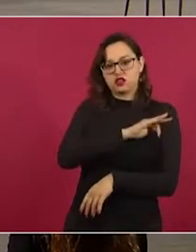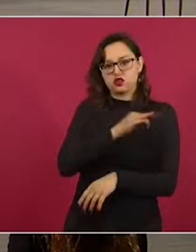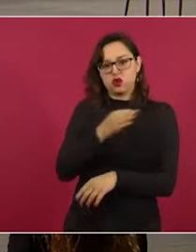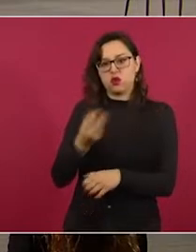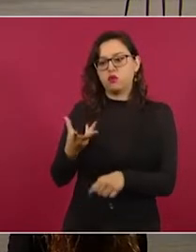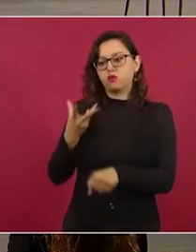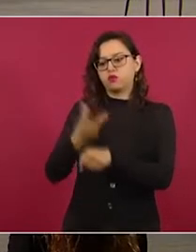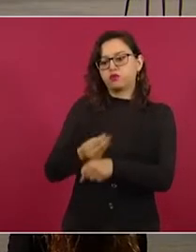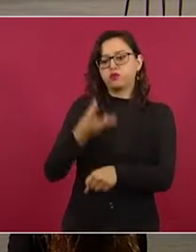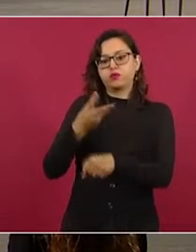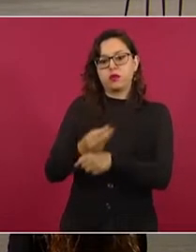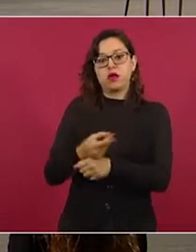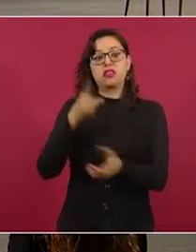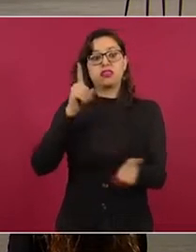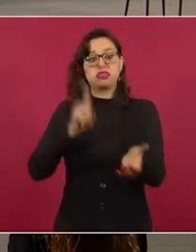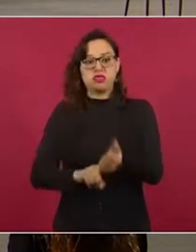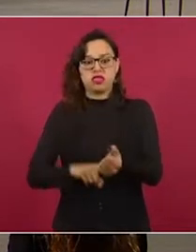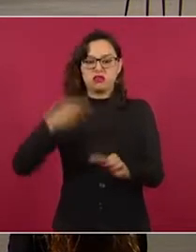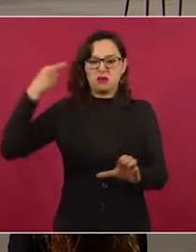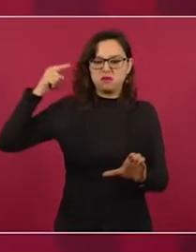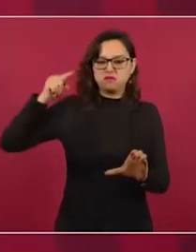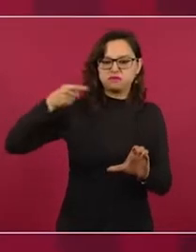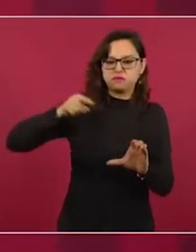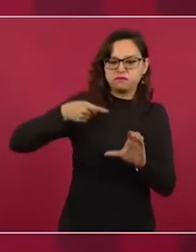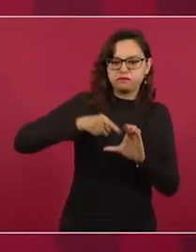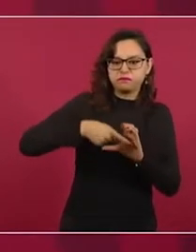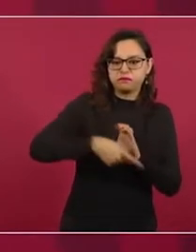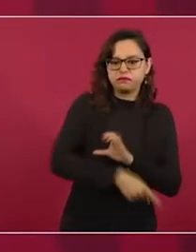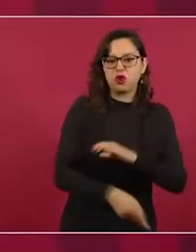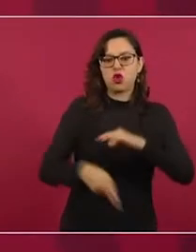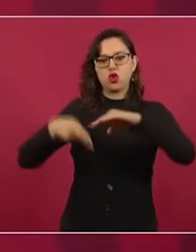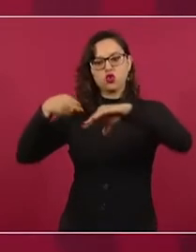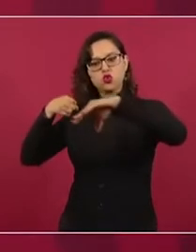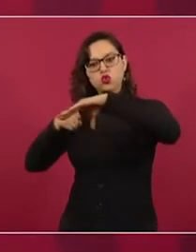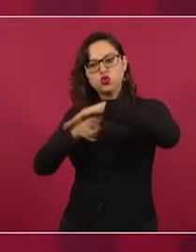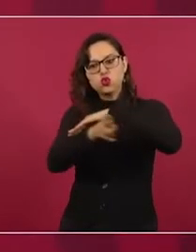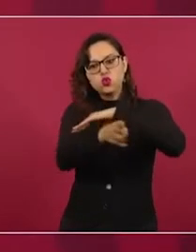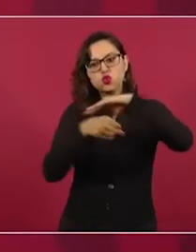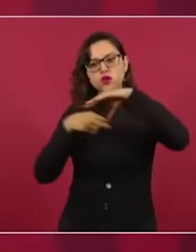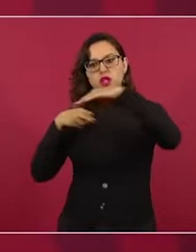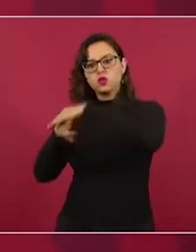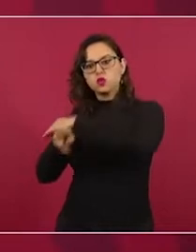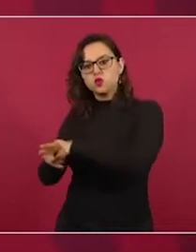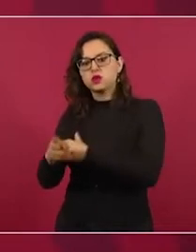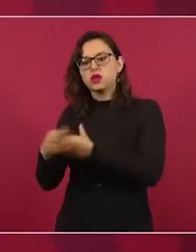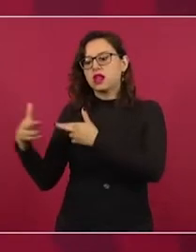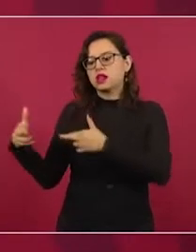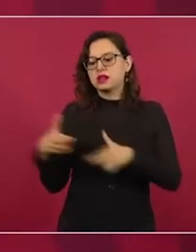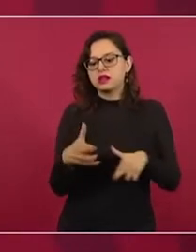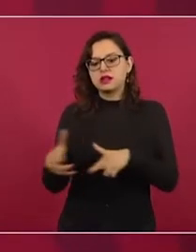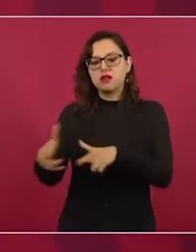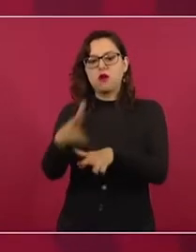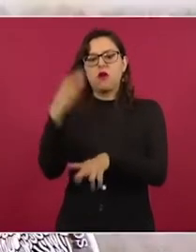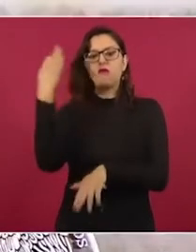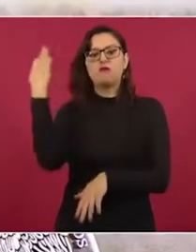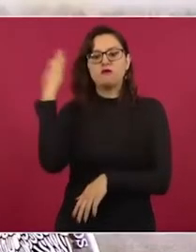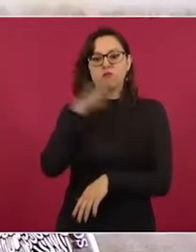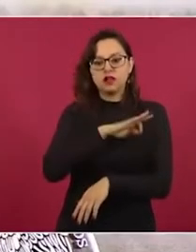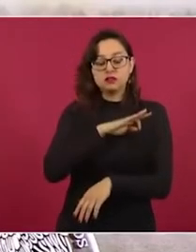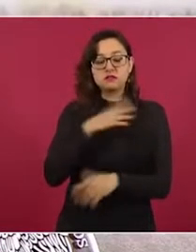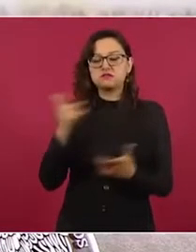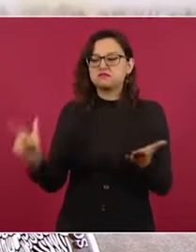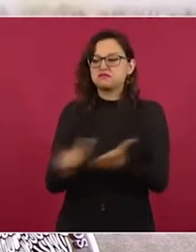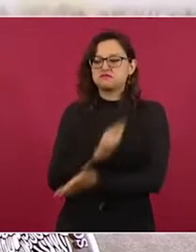ha perforado cenotes y abrió túneles para crear ríos subterráneos de manera